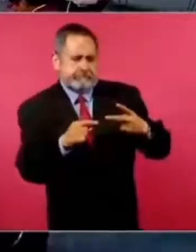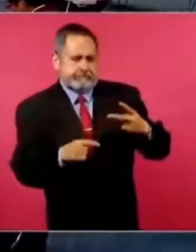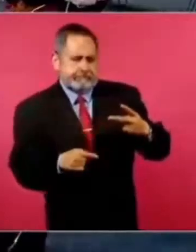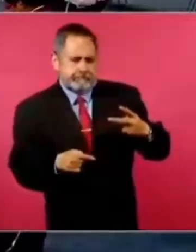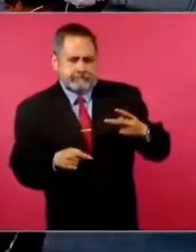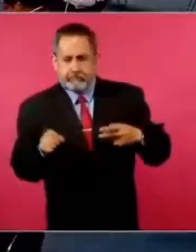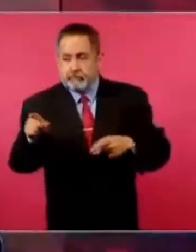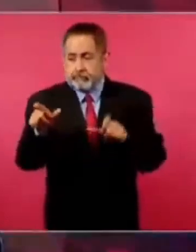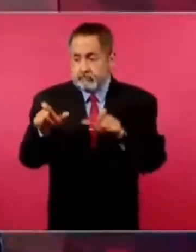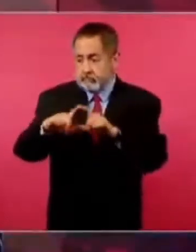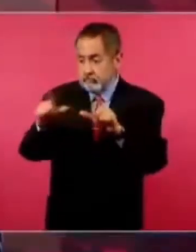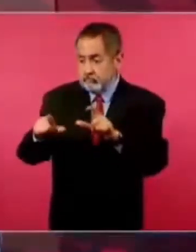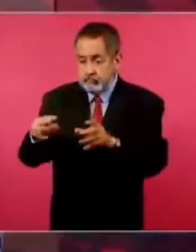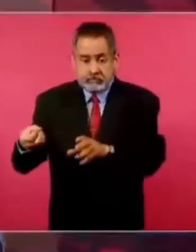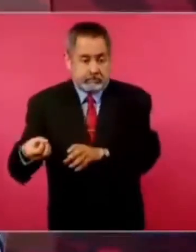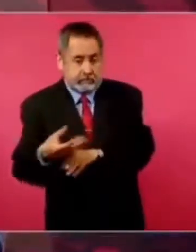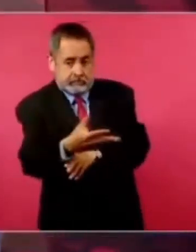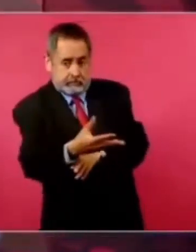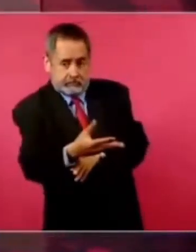saliendo la Guardia